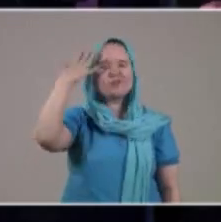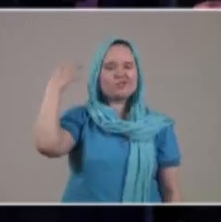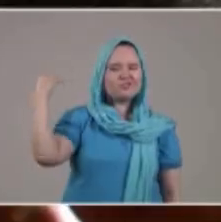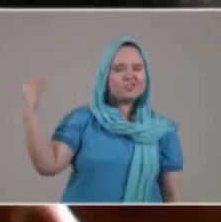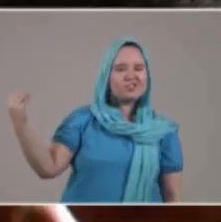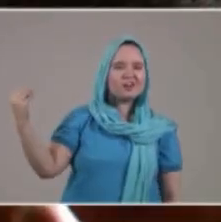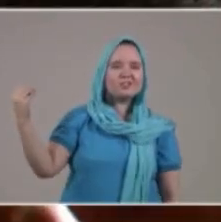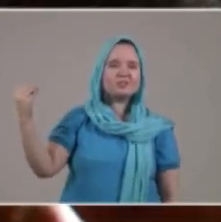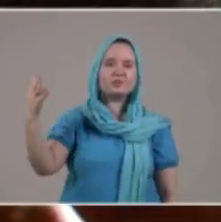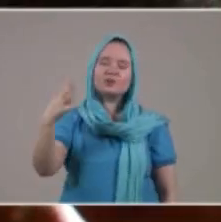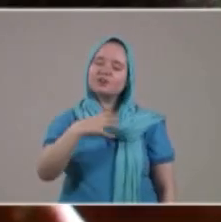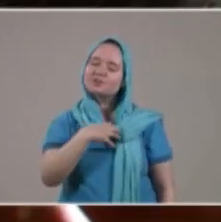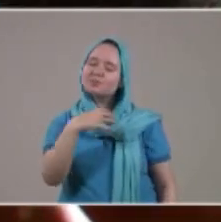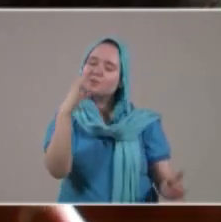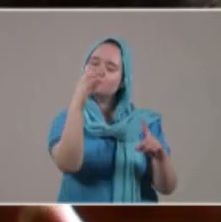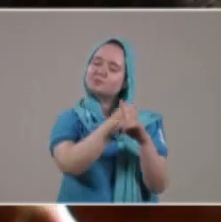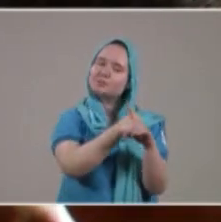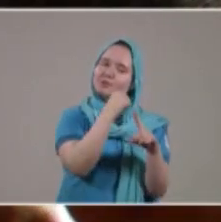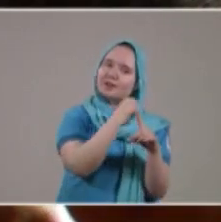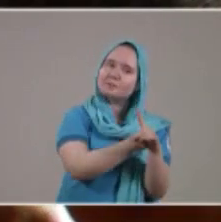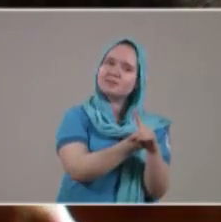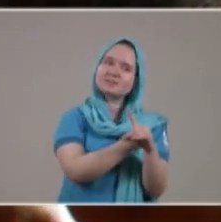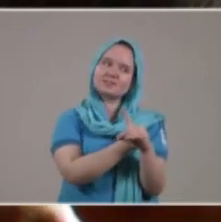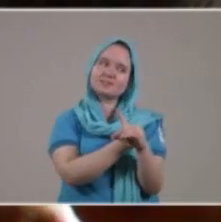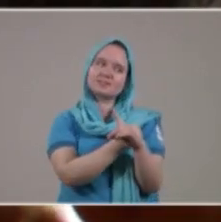olvidándose de sus propios problemas,